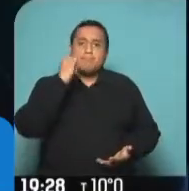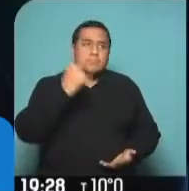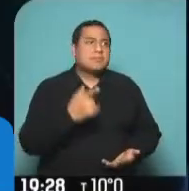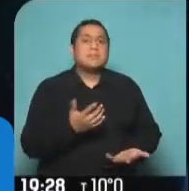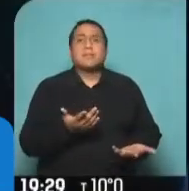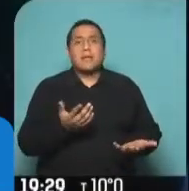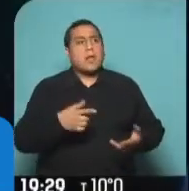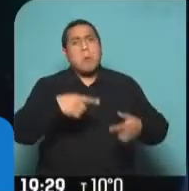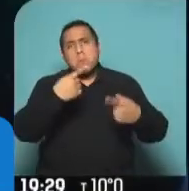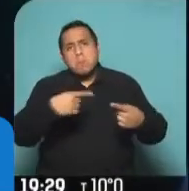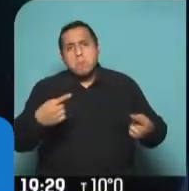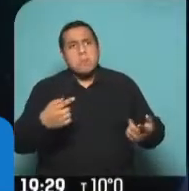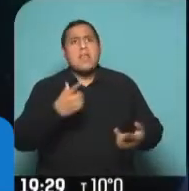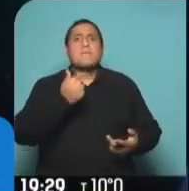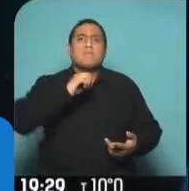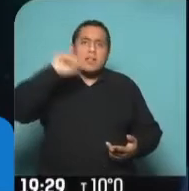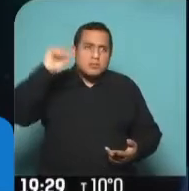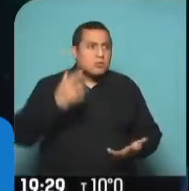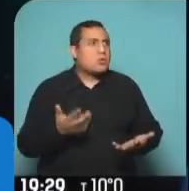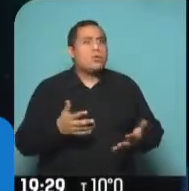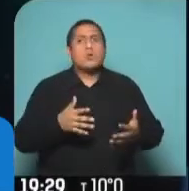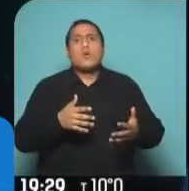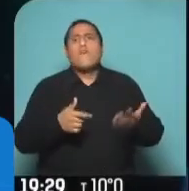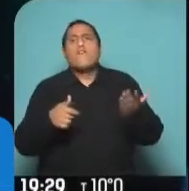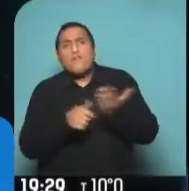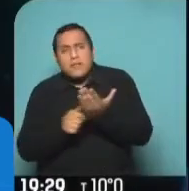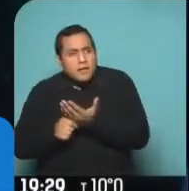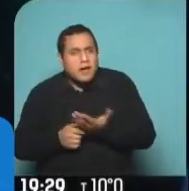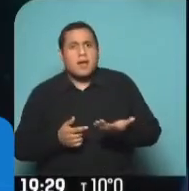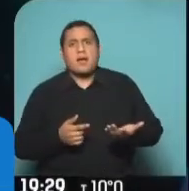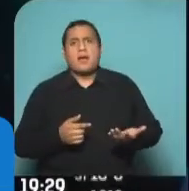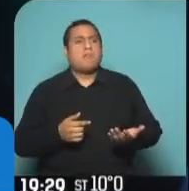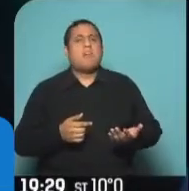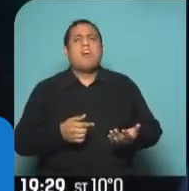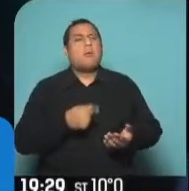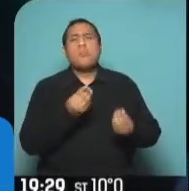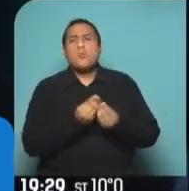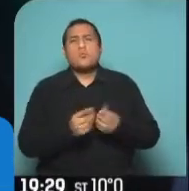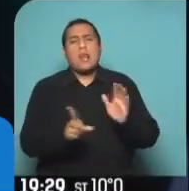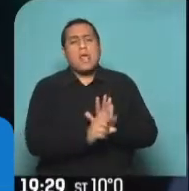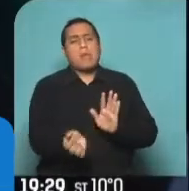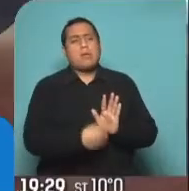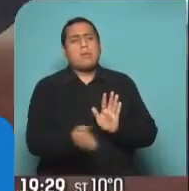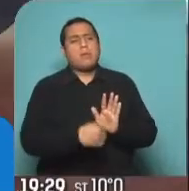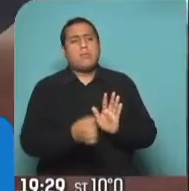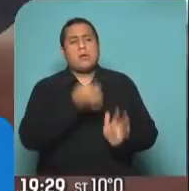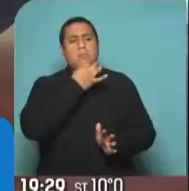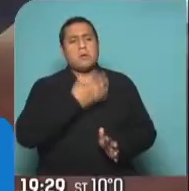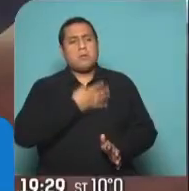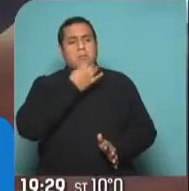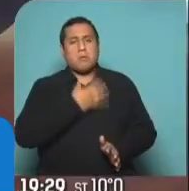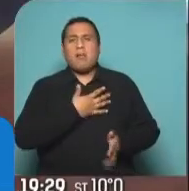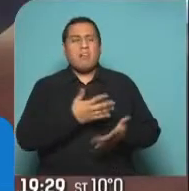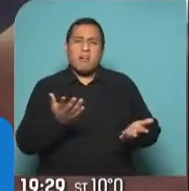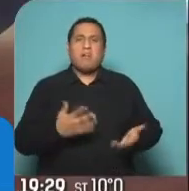interés, garantizar la situación fiscal. Un país con tantos episodios de incumplimiento, tanta creación de riesgo e incertidumbre para los